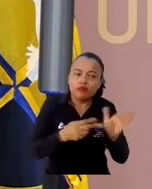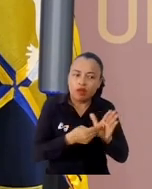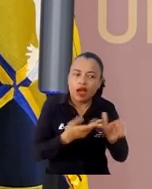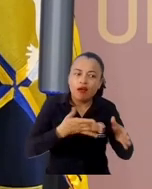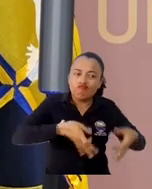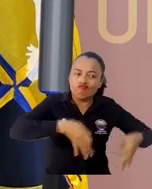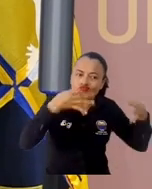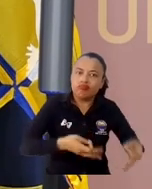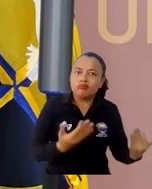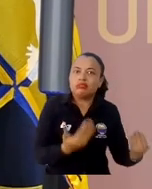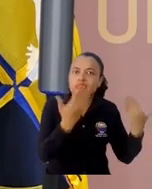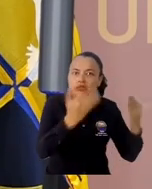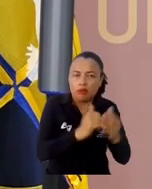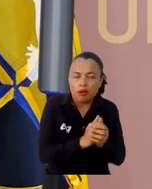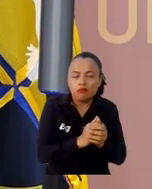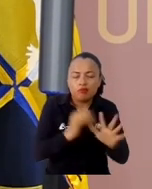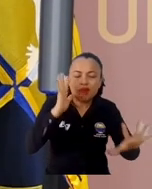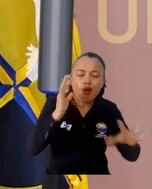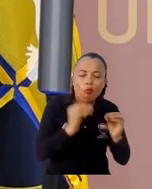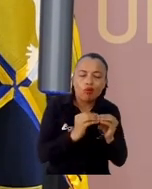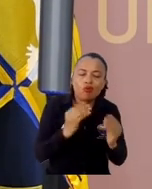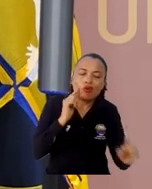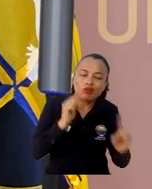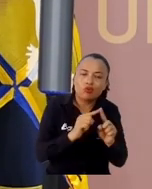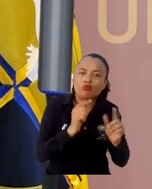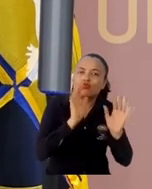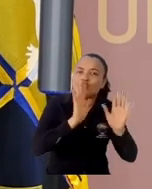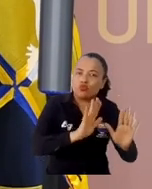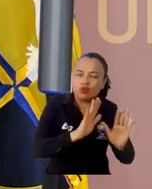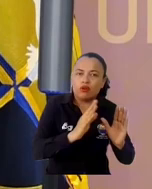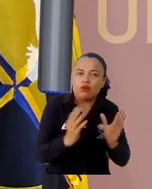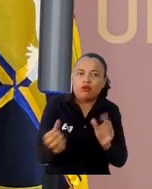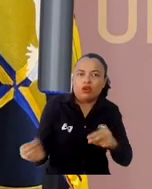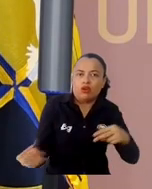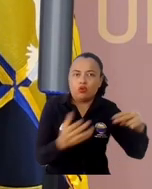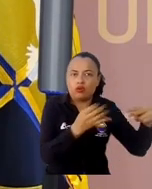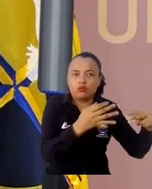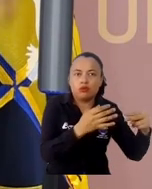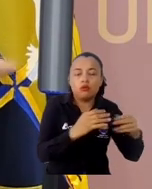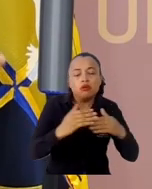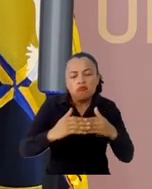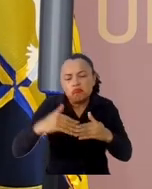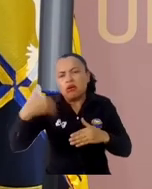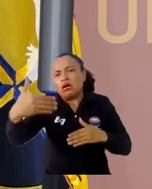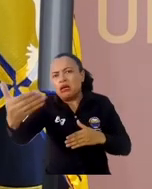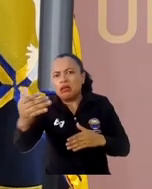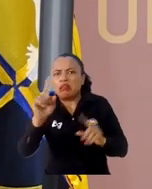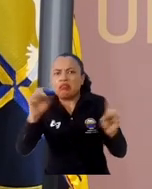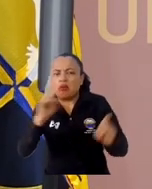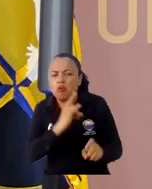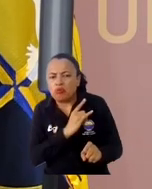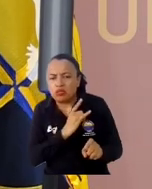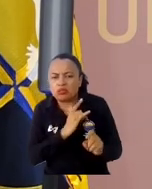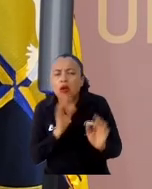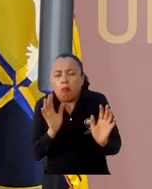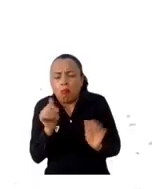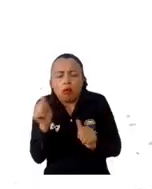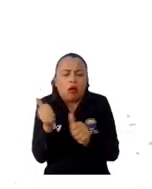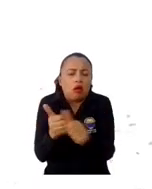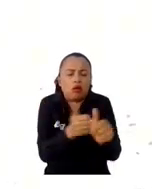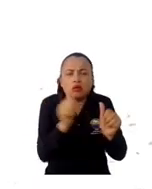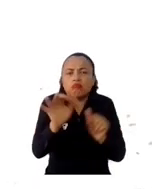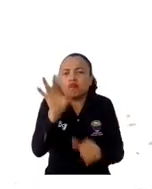será un gran pacto por la educación. Y ya de en adelante en la formación universitaria o posgradual que la gente elija, pero que elija en función de la